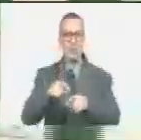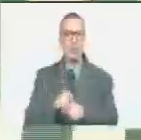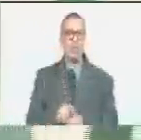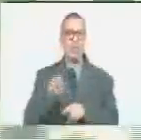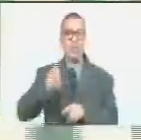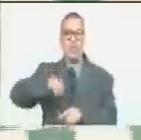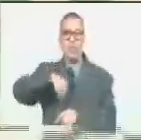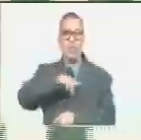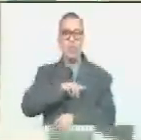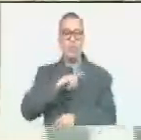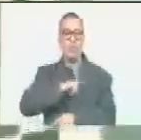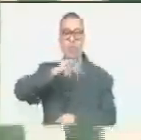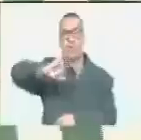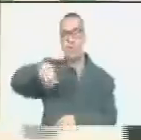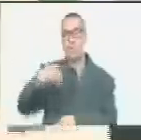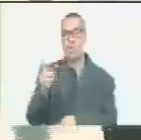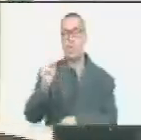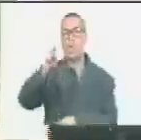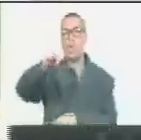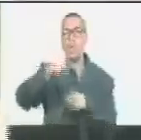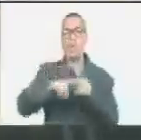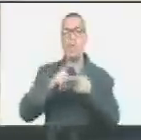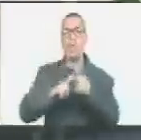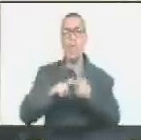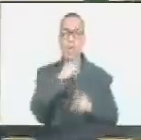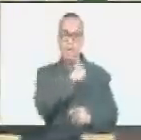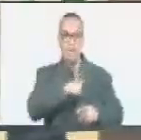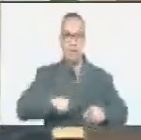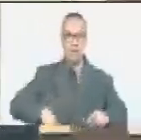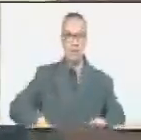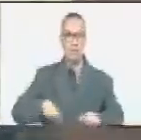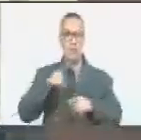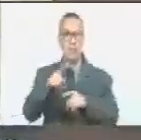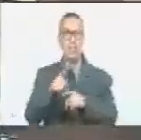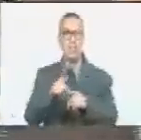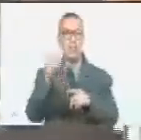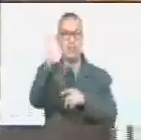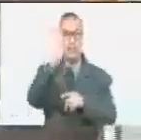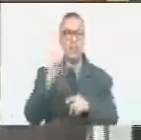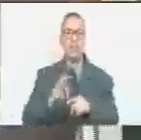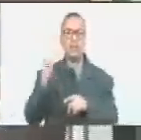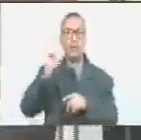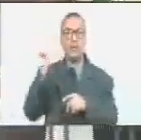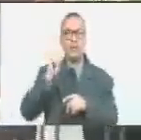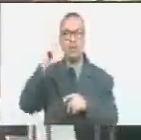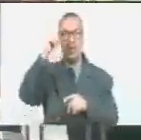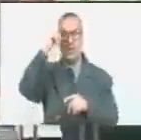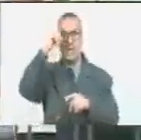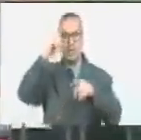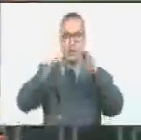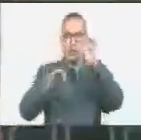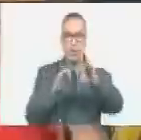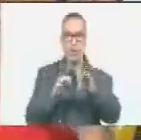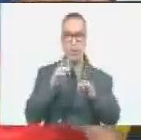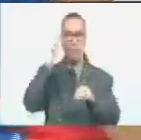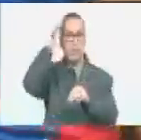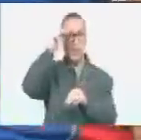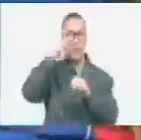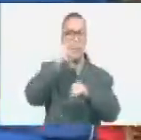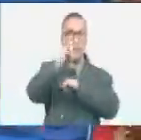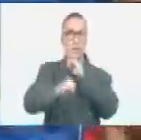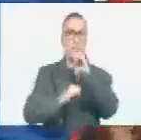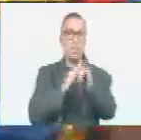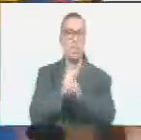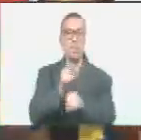con nosotros Johan Álvarez Márquez, que es presidente de la Federación Venezolana de Ajedrez y maestro internacional